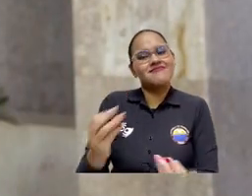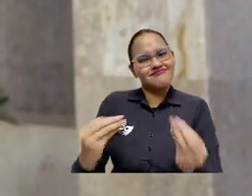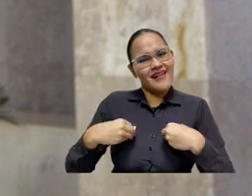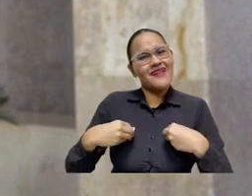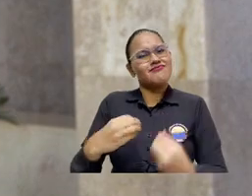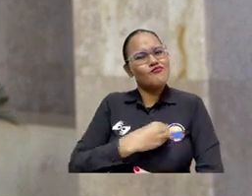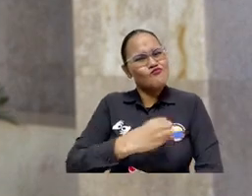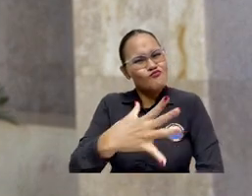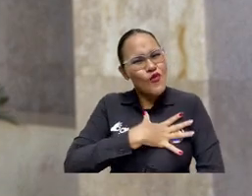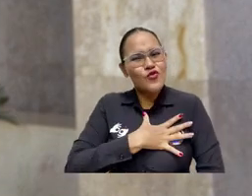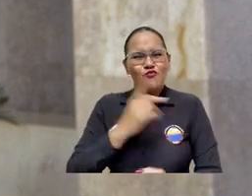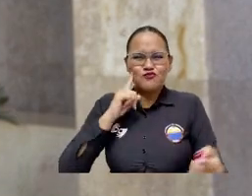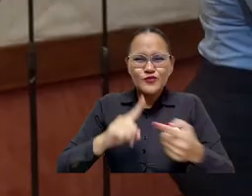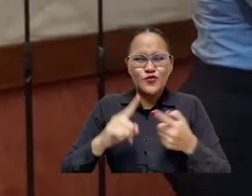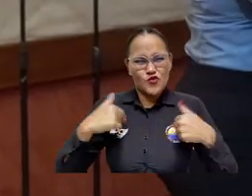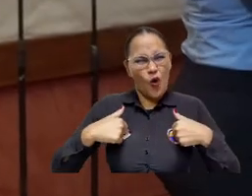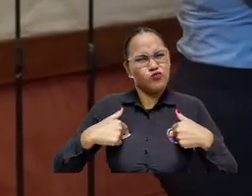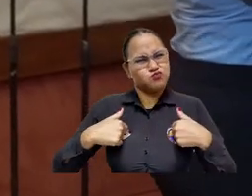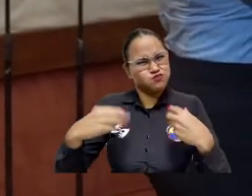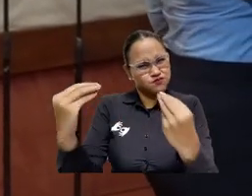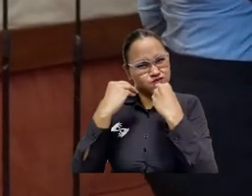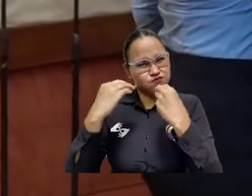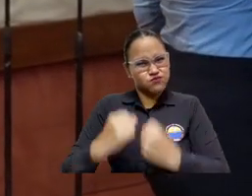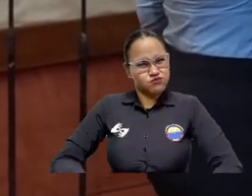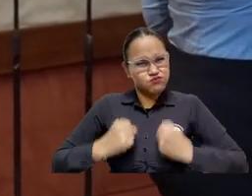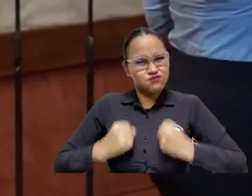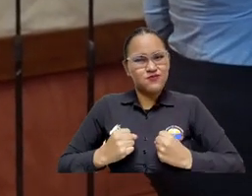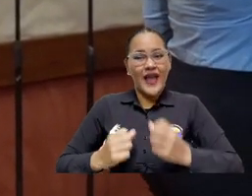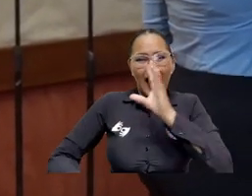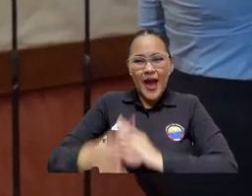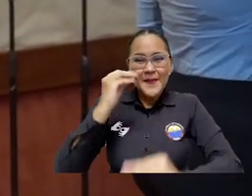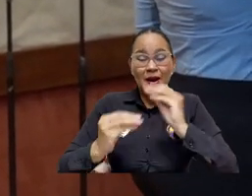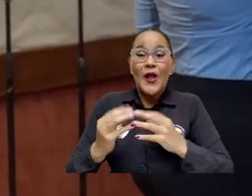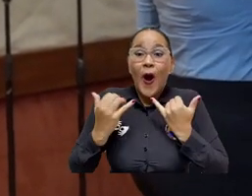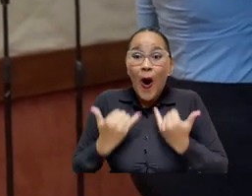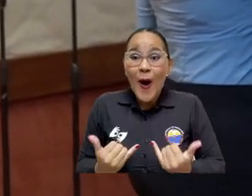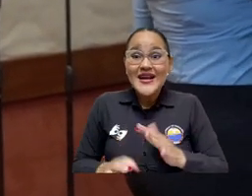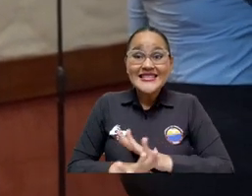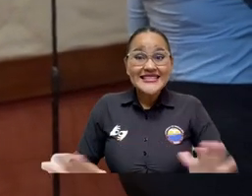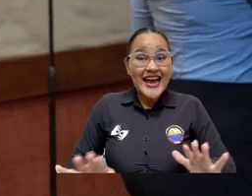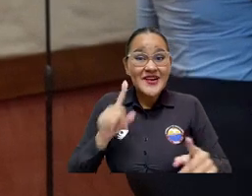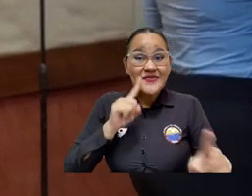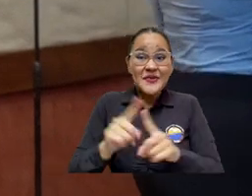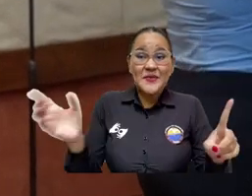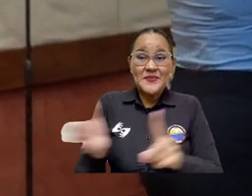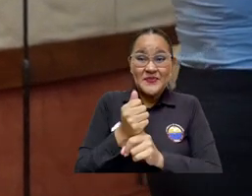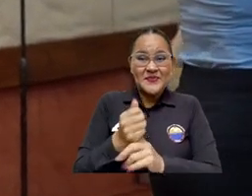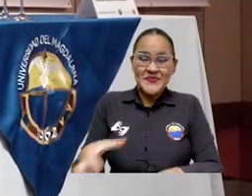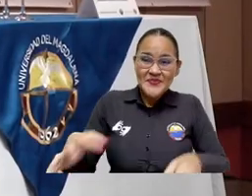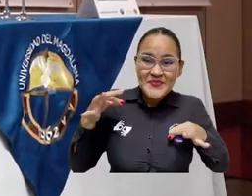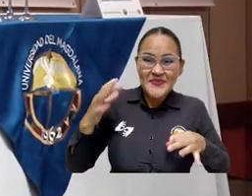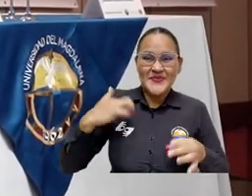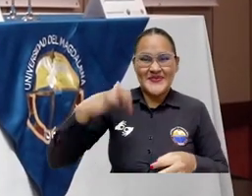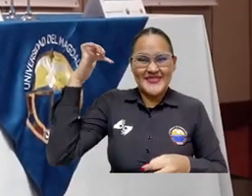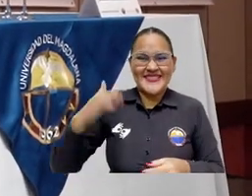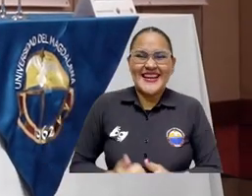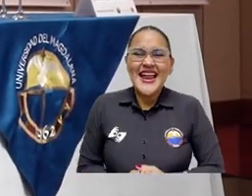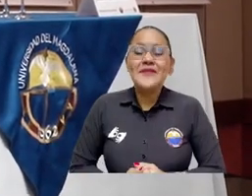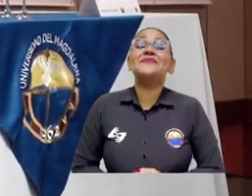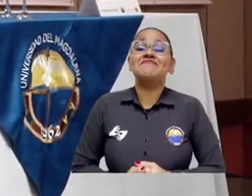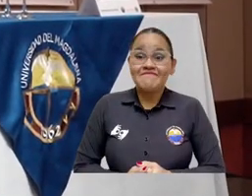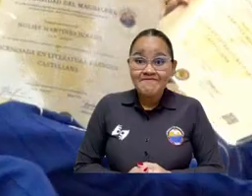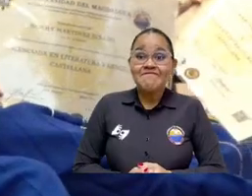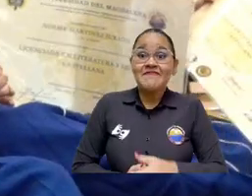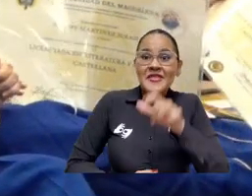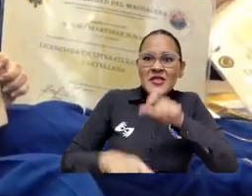de de formarme y hoy a través de la universidad Magdalena un profesional hombres y mujeres con